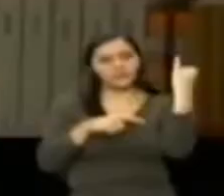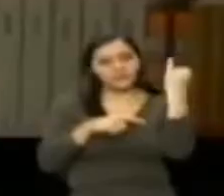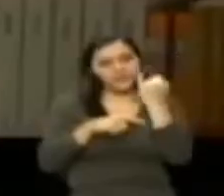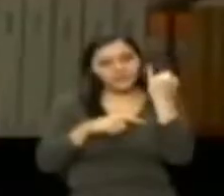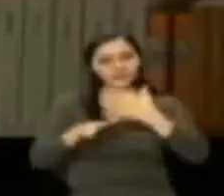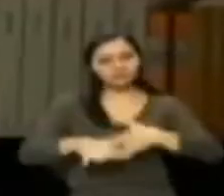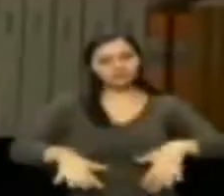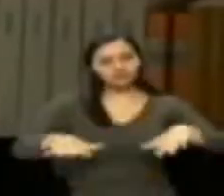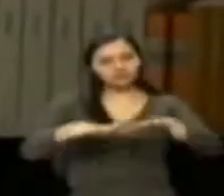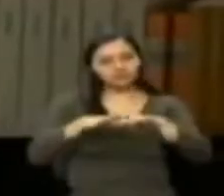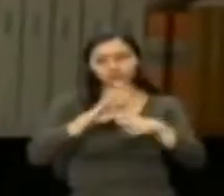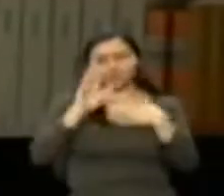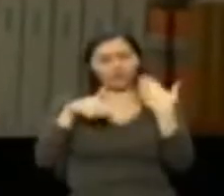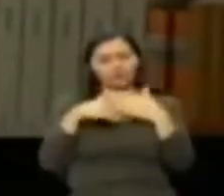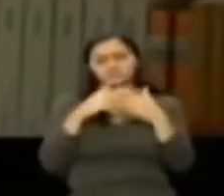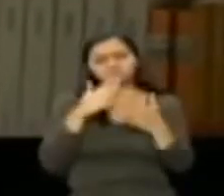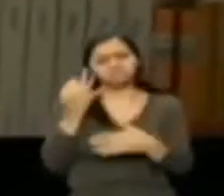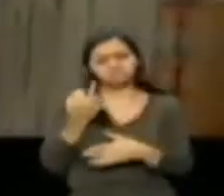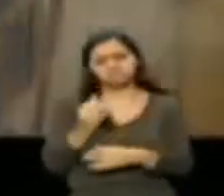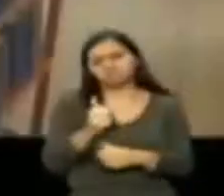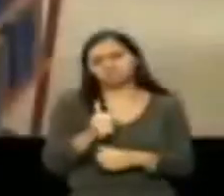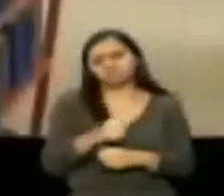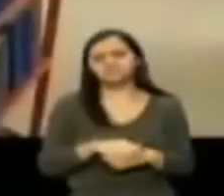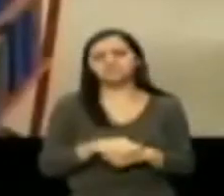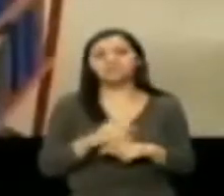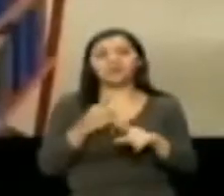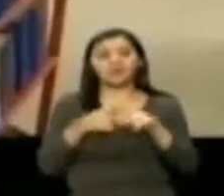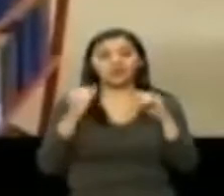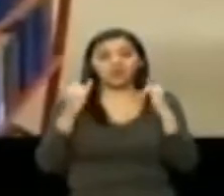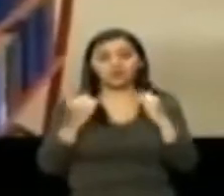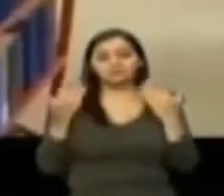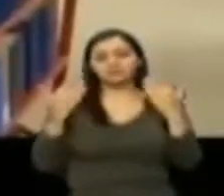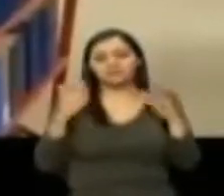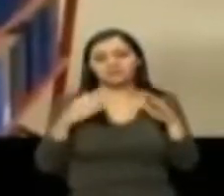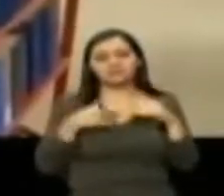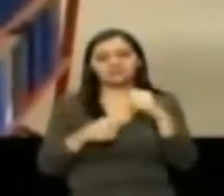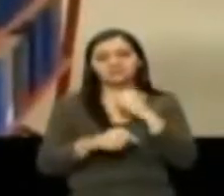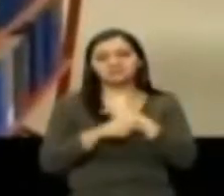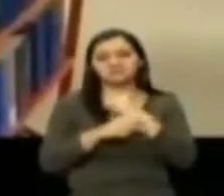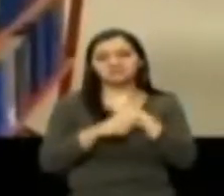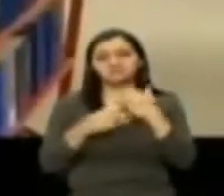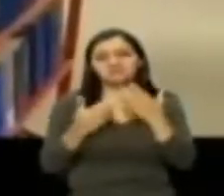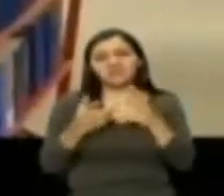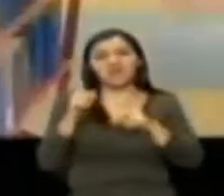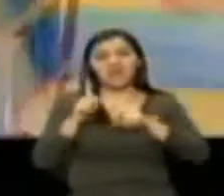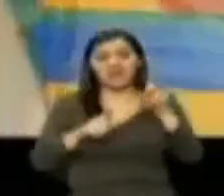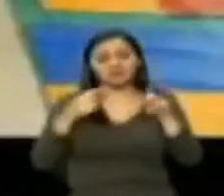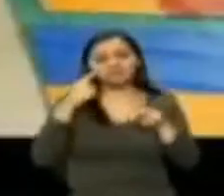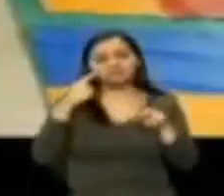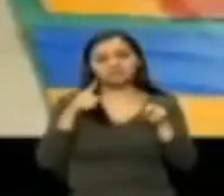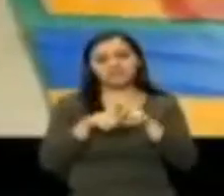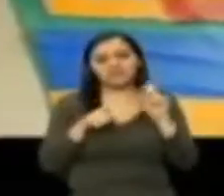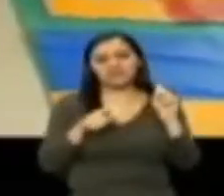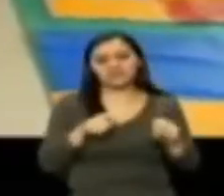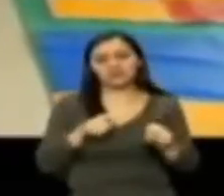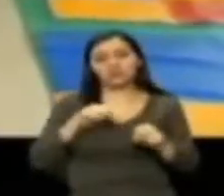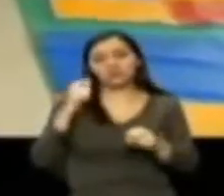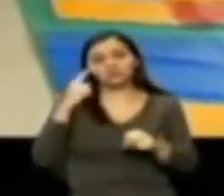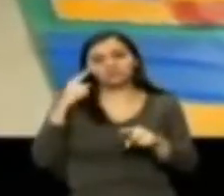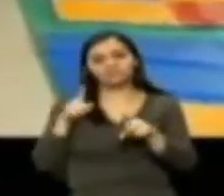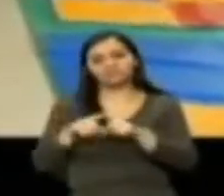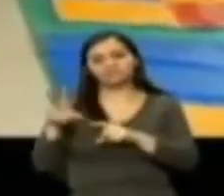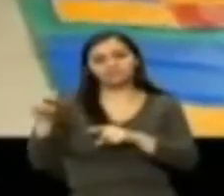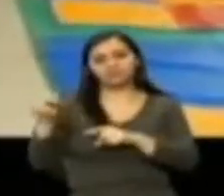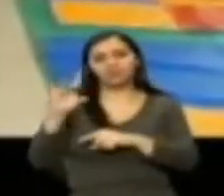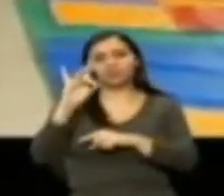cívica, realmente muy bonito. Ahí también han hecho, con esas cosas no estoy muy de acuerdo, 800 metros de entrada